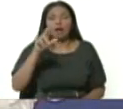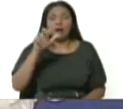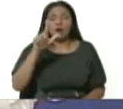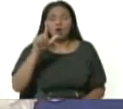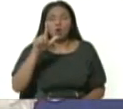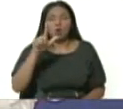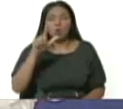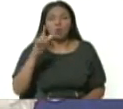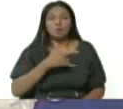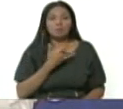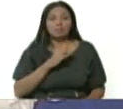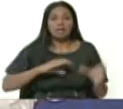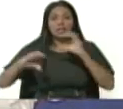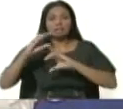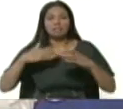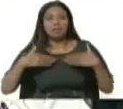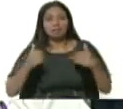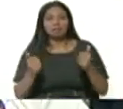Yo estoy seguro,